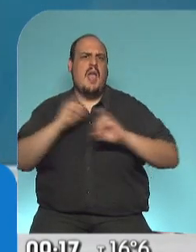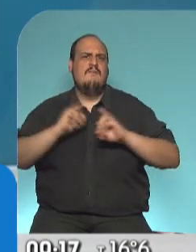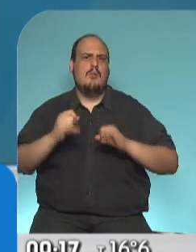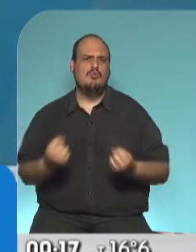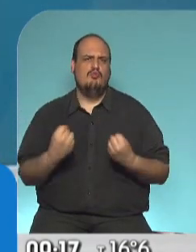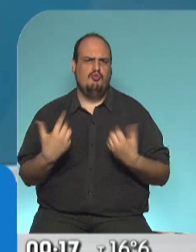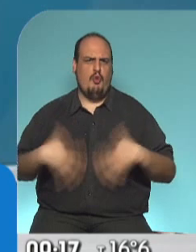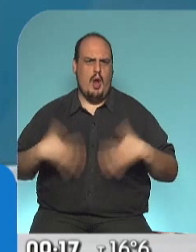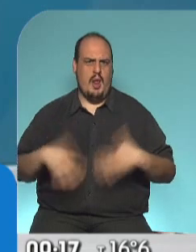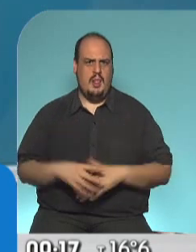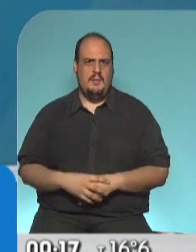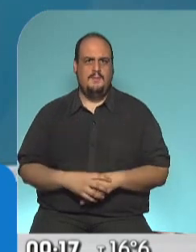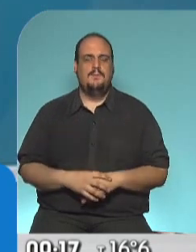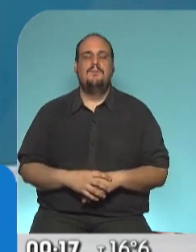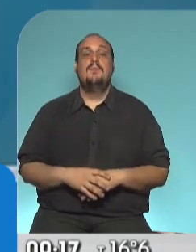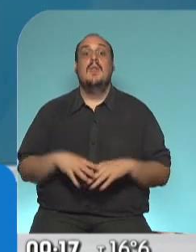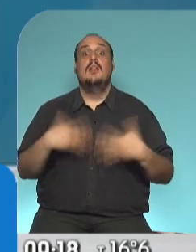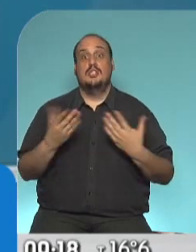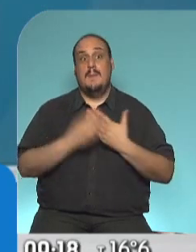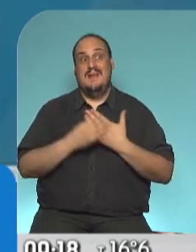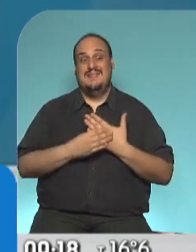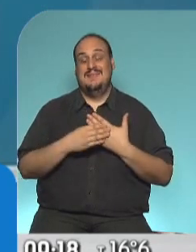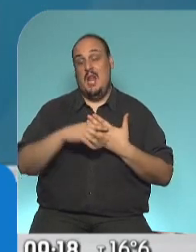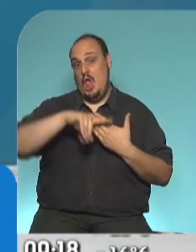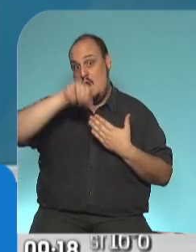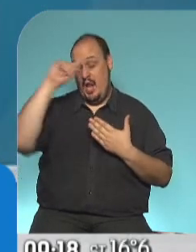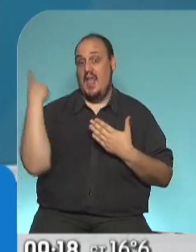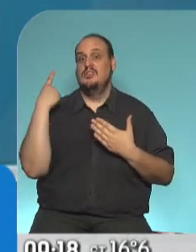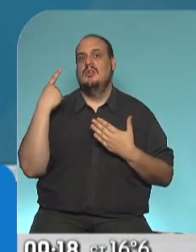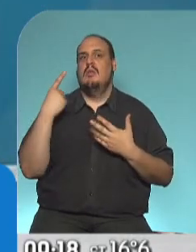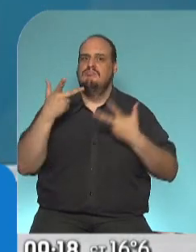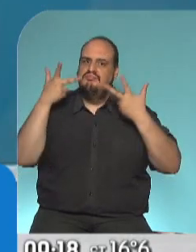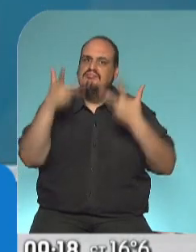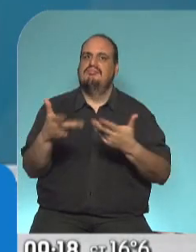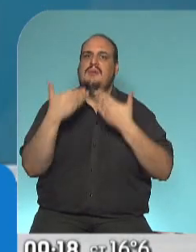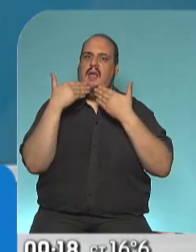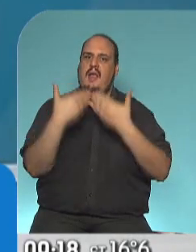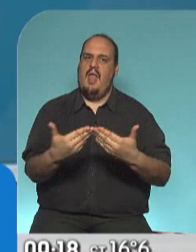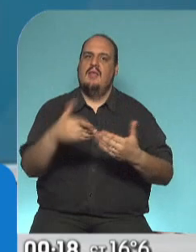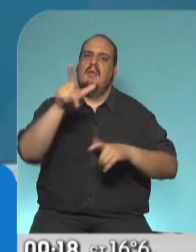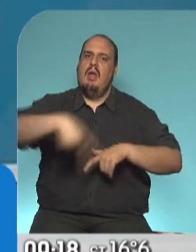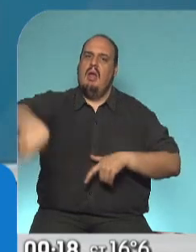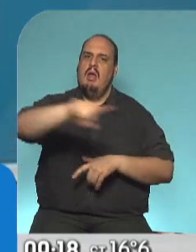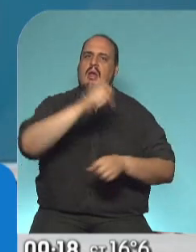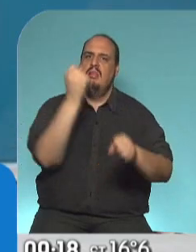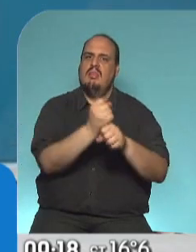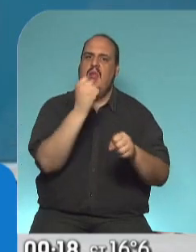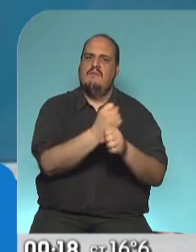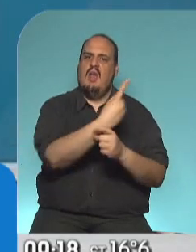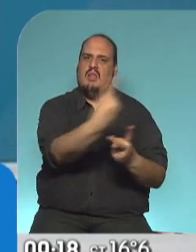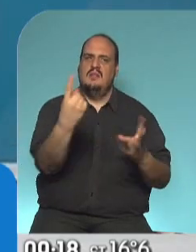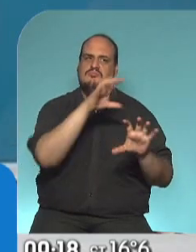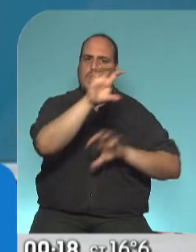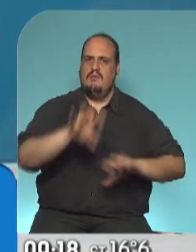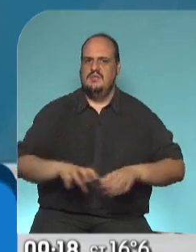robusto y así que desde el ministerio de nación realmente queremos agradecer el gran trabajo de cada una de las